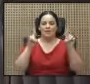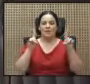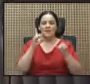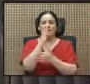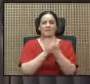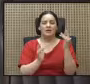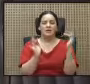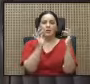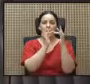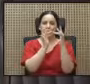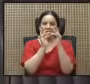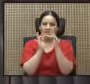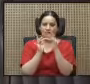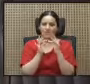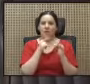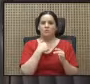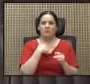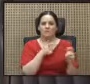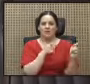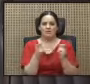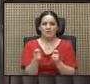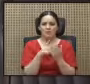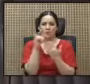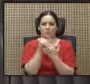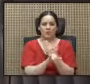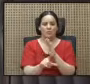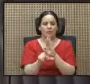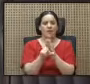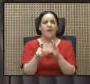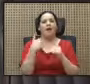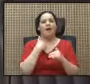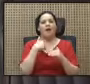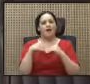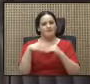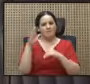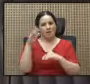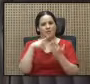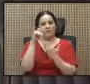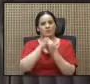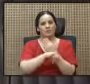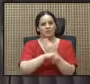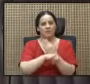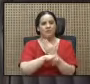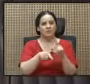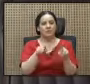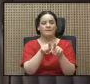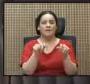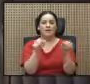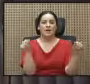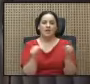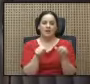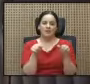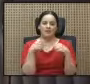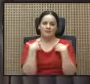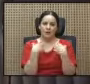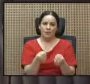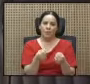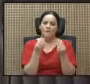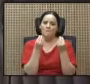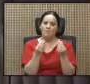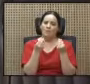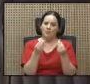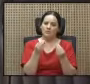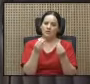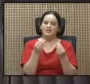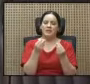conectividad, presenté un proyecto de ley. Hay más iniciativas. En el área de salud hay suficientes iniciativas para